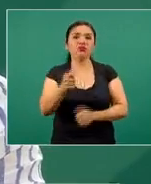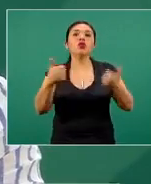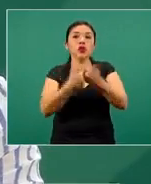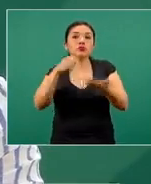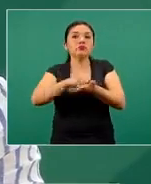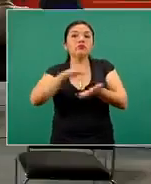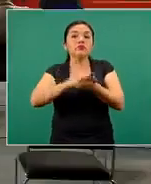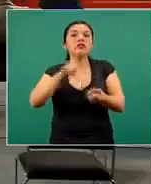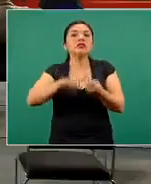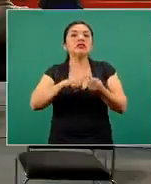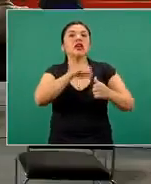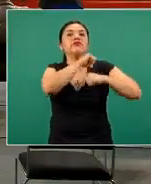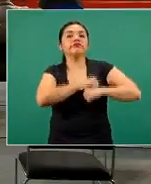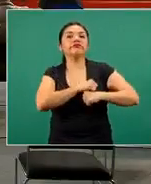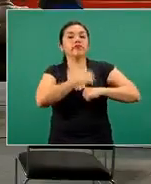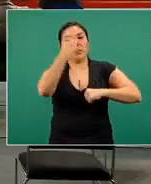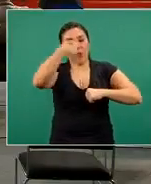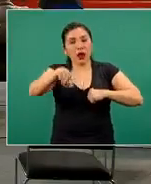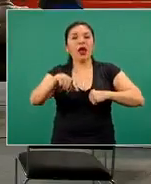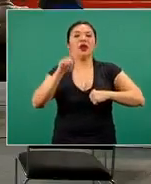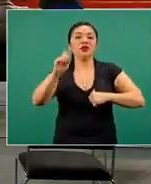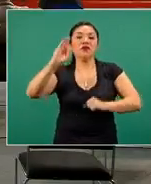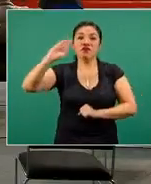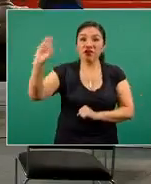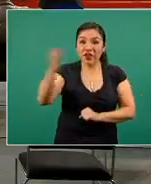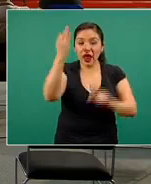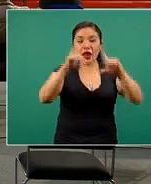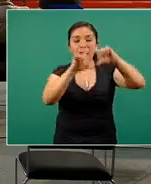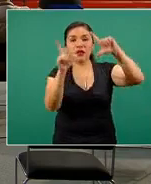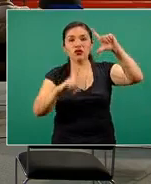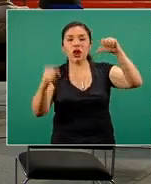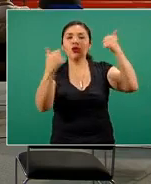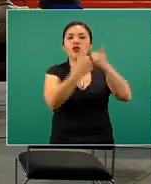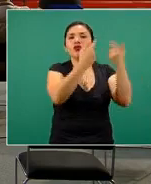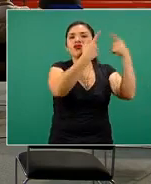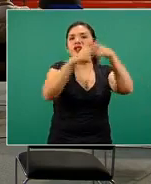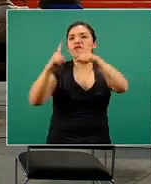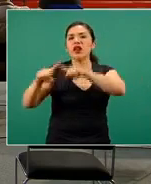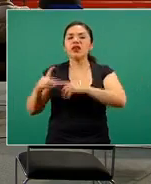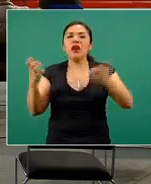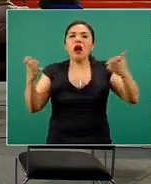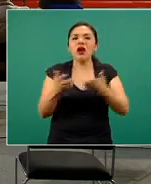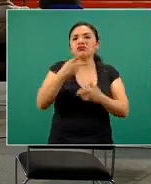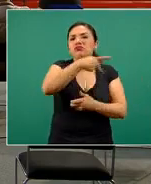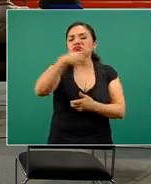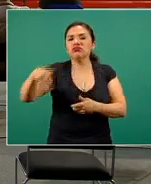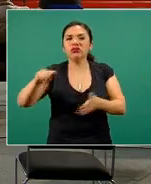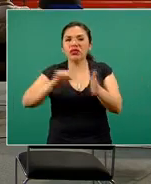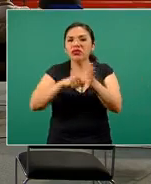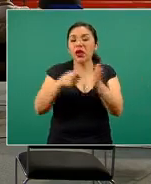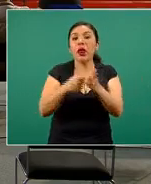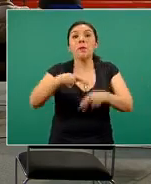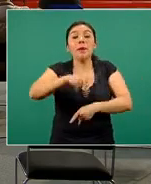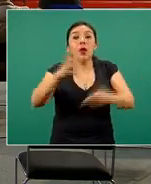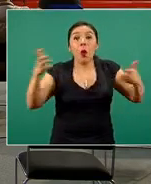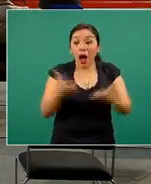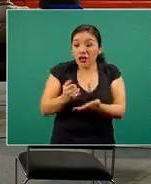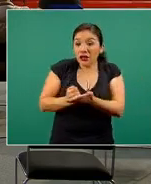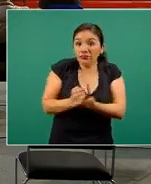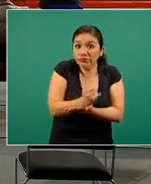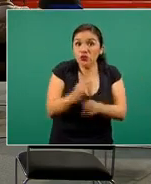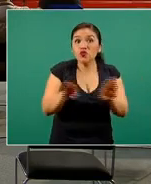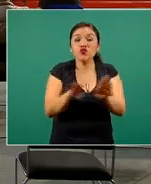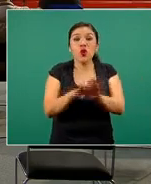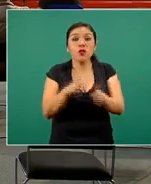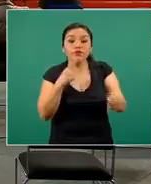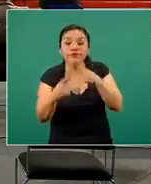establece la Autoridad Sanitaria Nacional, federal, a través de distintos mecanismos, pero la ejecución y el